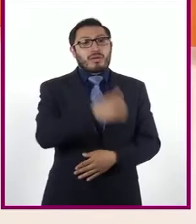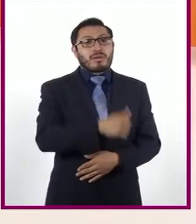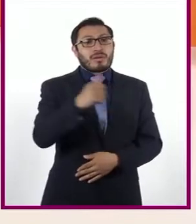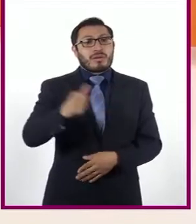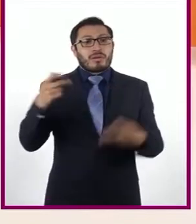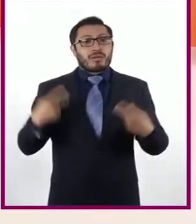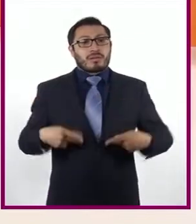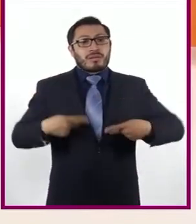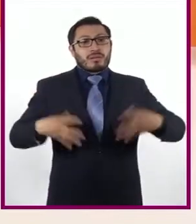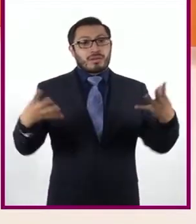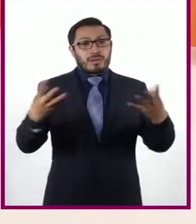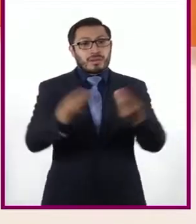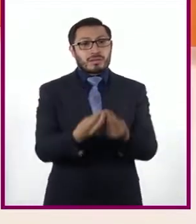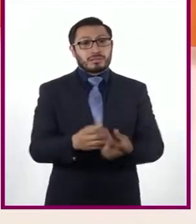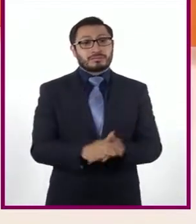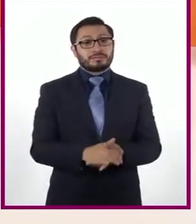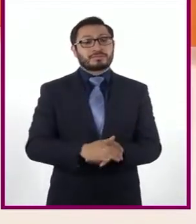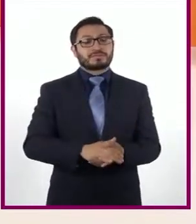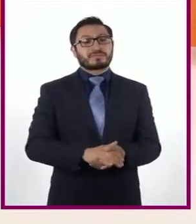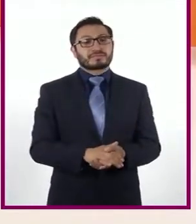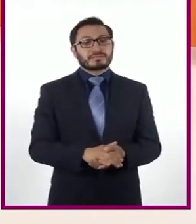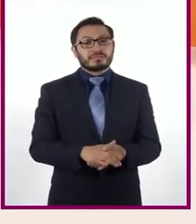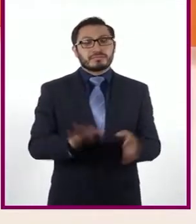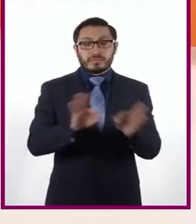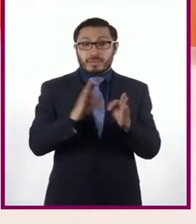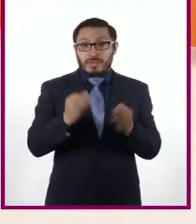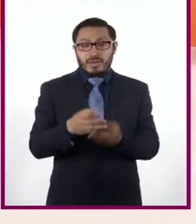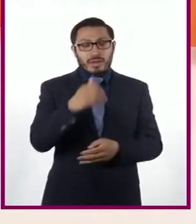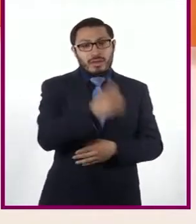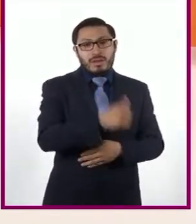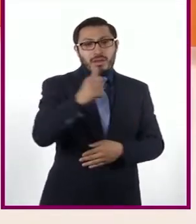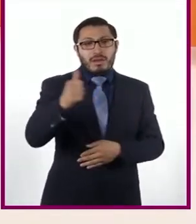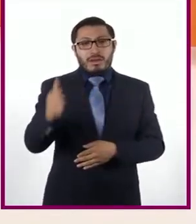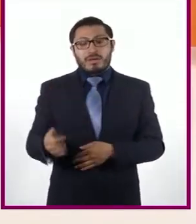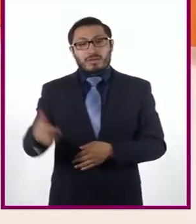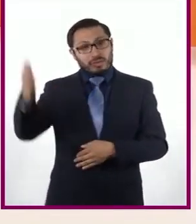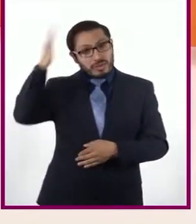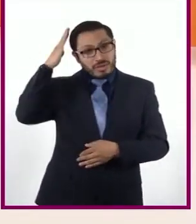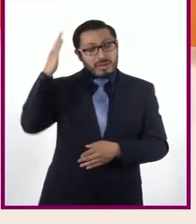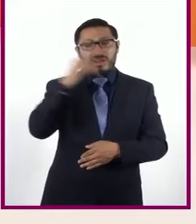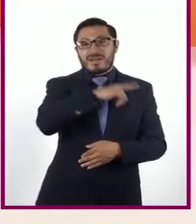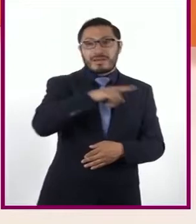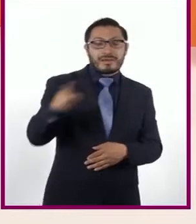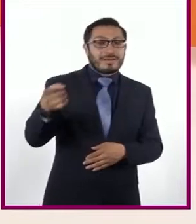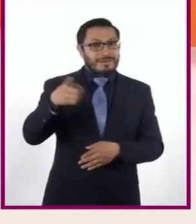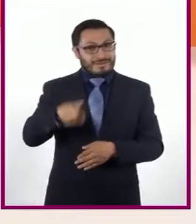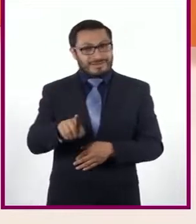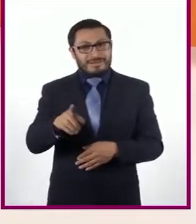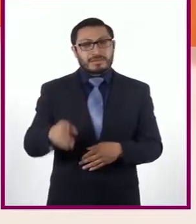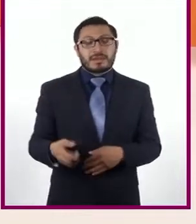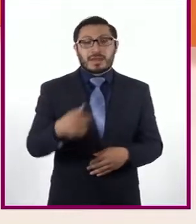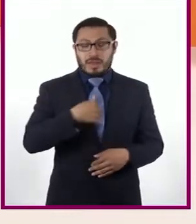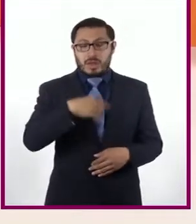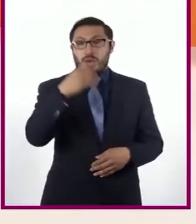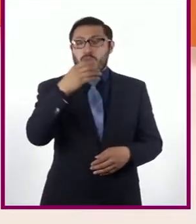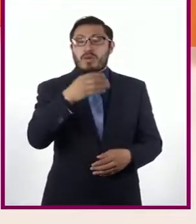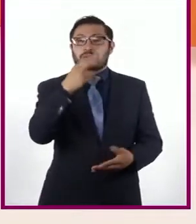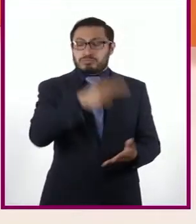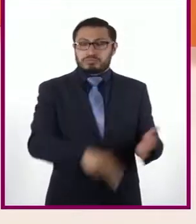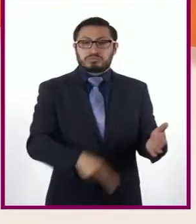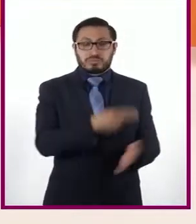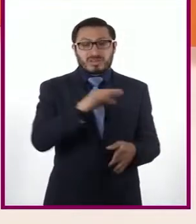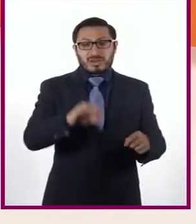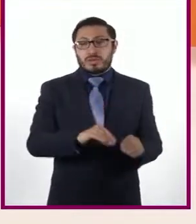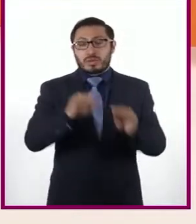demás, en forma tal como si cada uno dijera a todos: autorizo y transfiero a este hombre